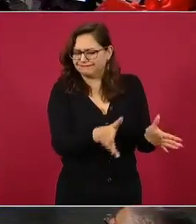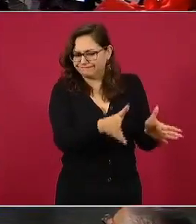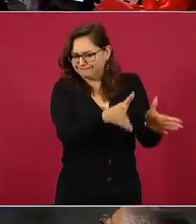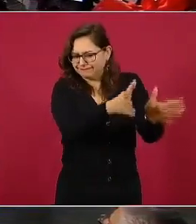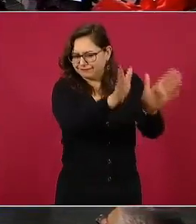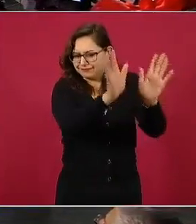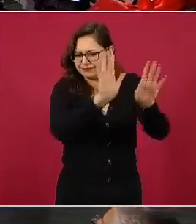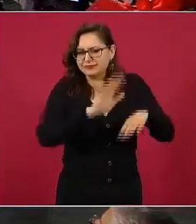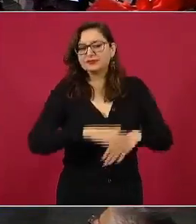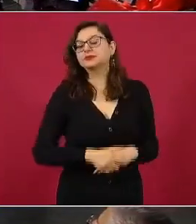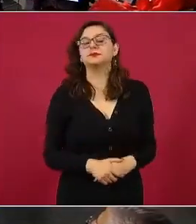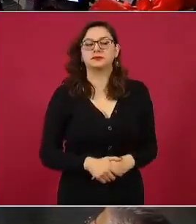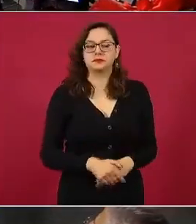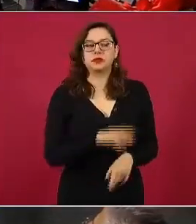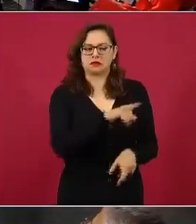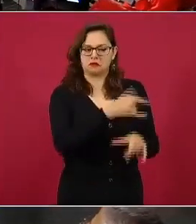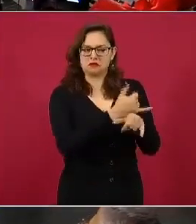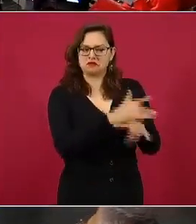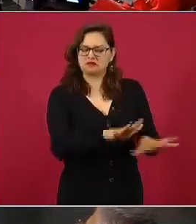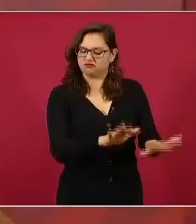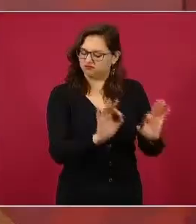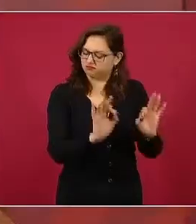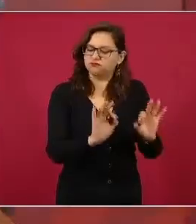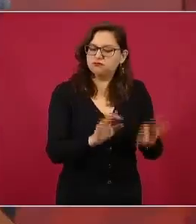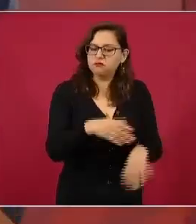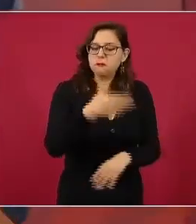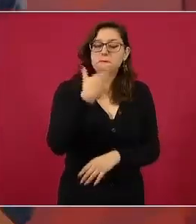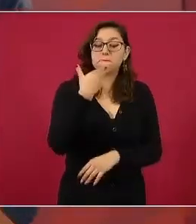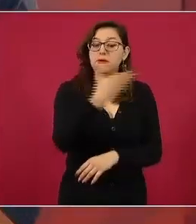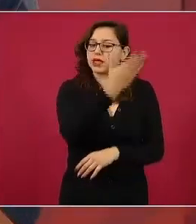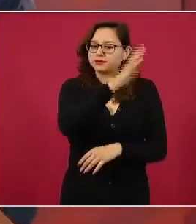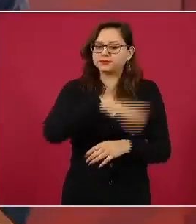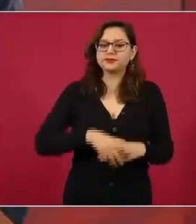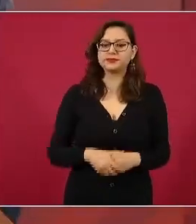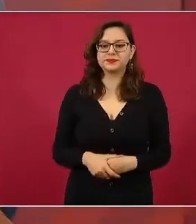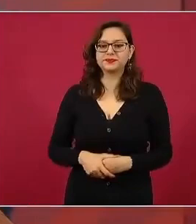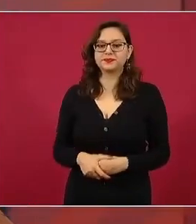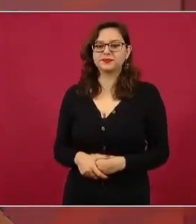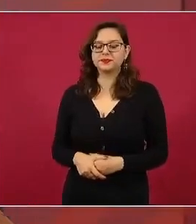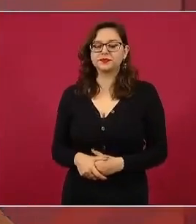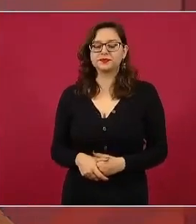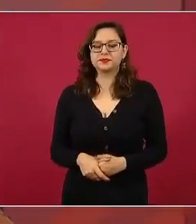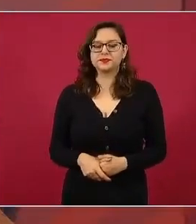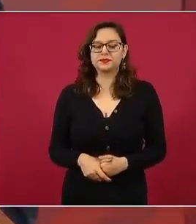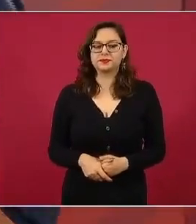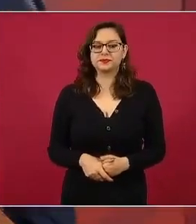Está bien, estás bien informado. O sea, a mí me importa